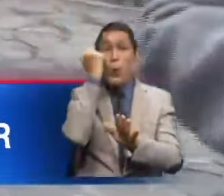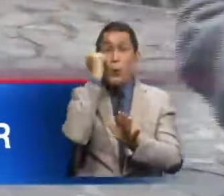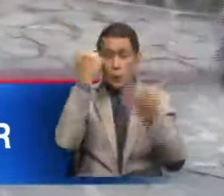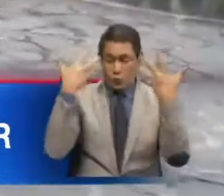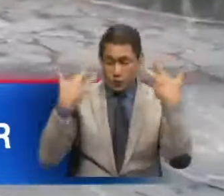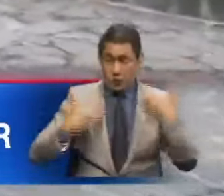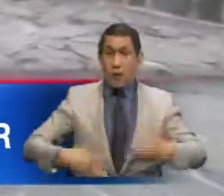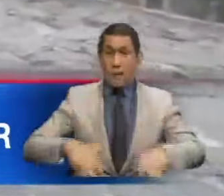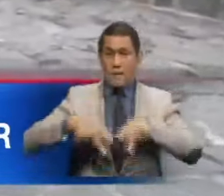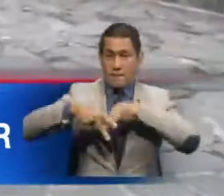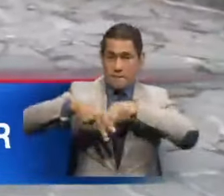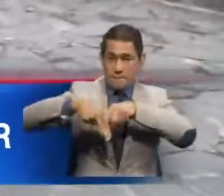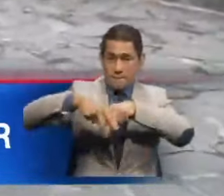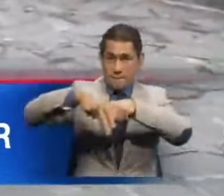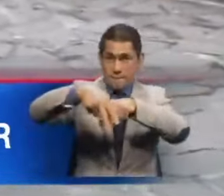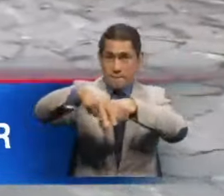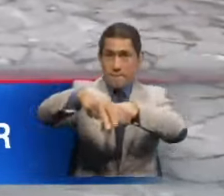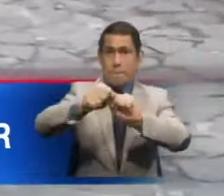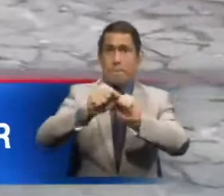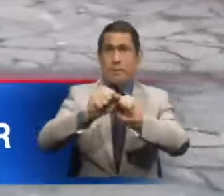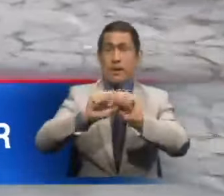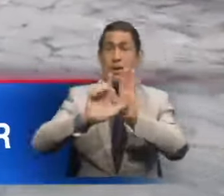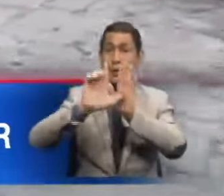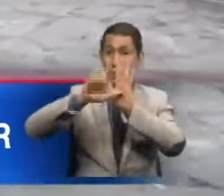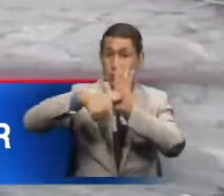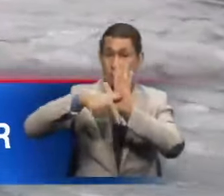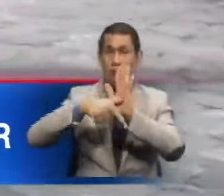después de la Eucaristía que se realizará y también